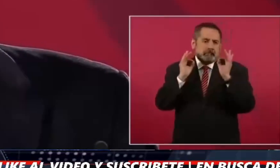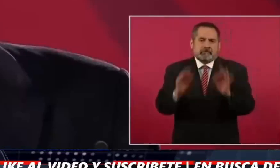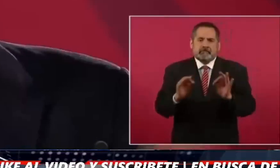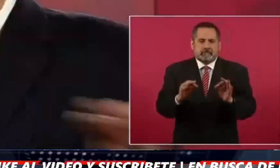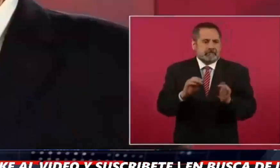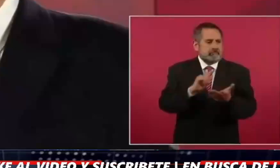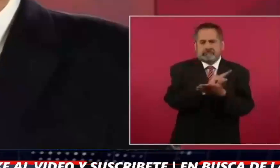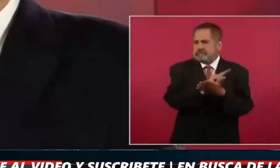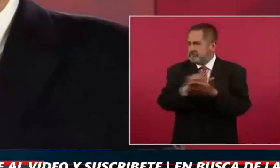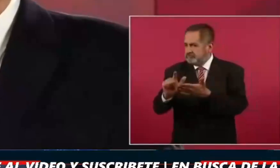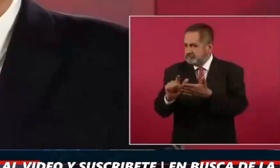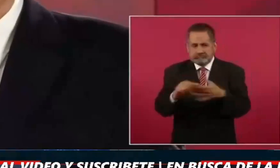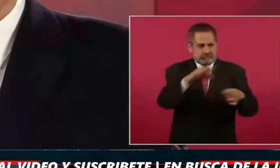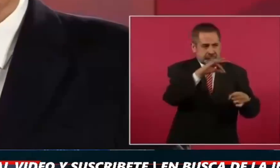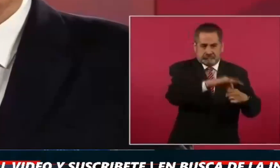Pues si